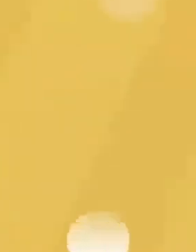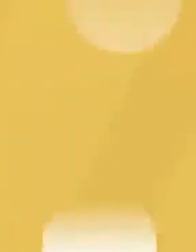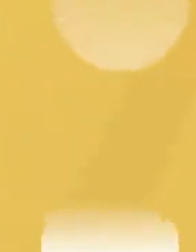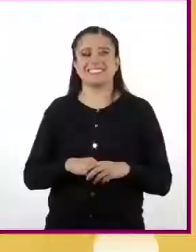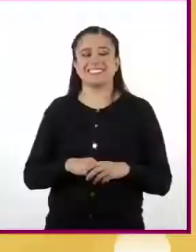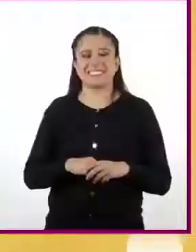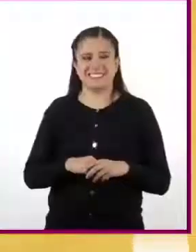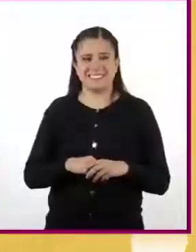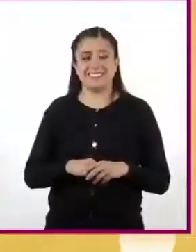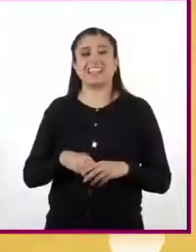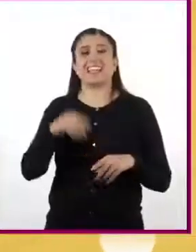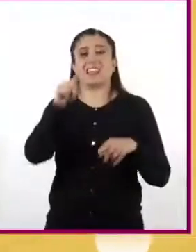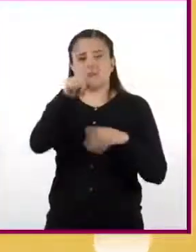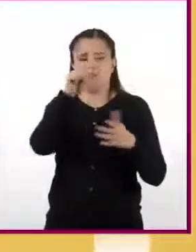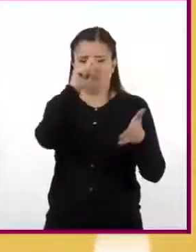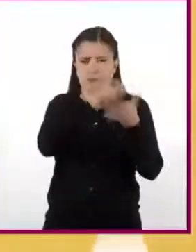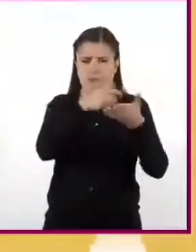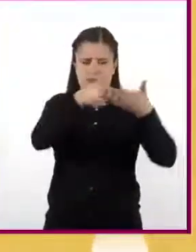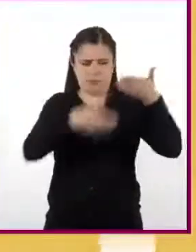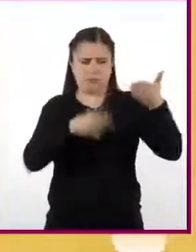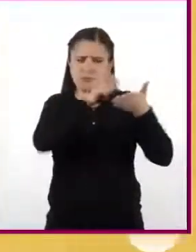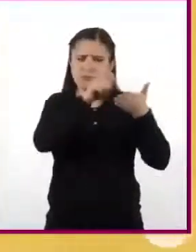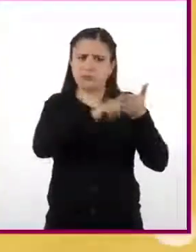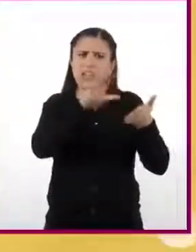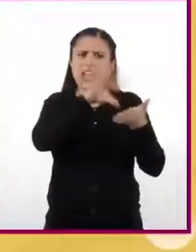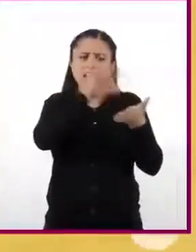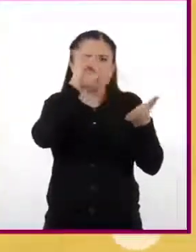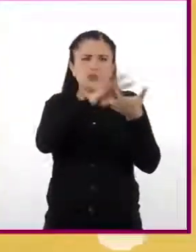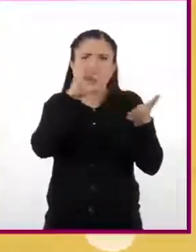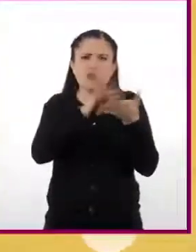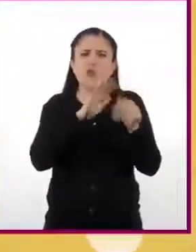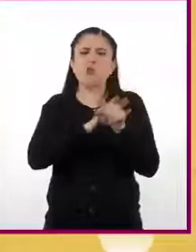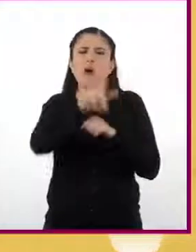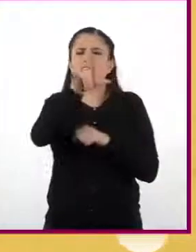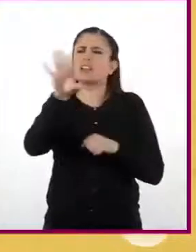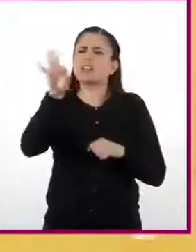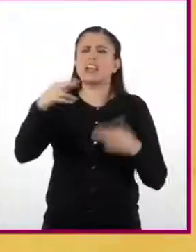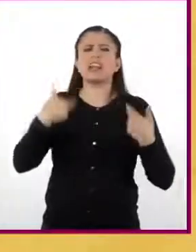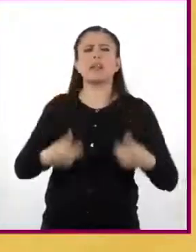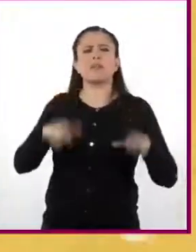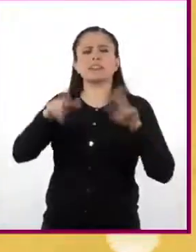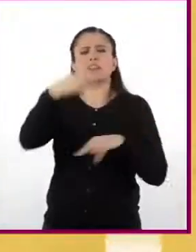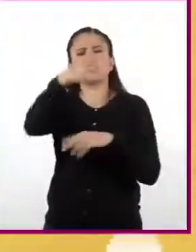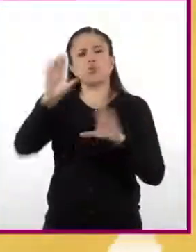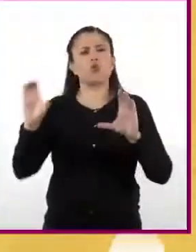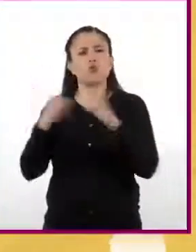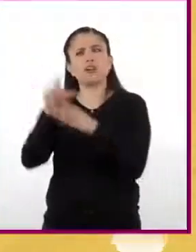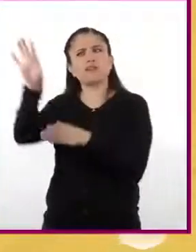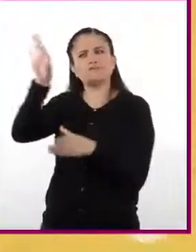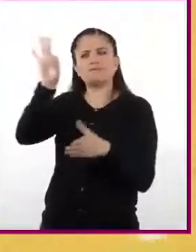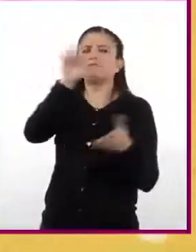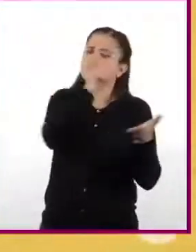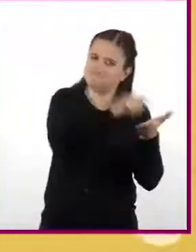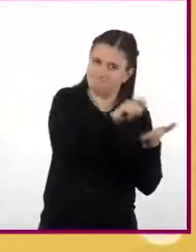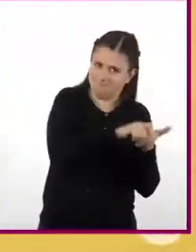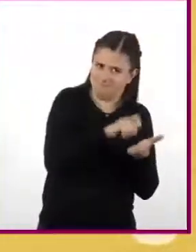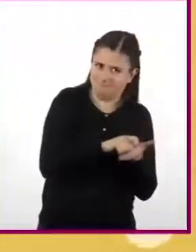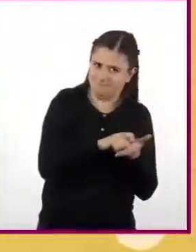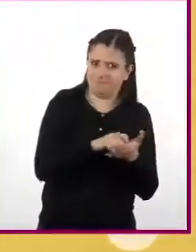En la cara 1, anoten la elección de una o un representante de su comunidad.